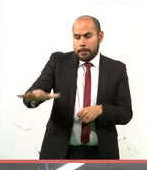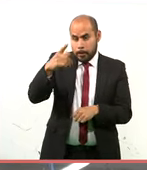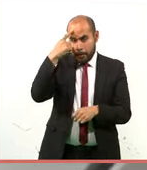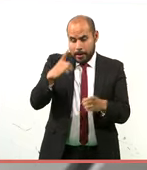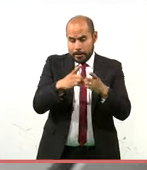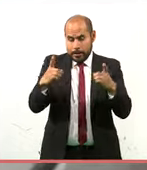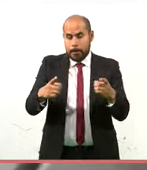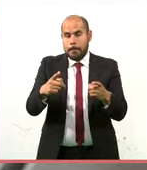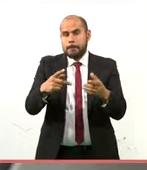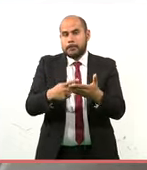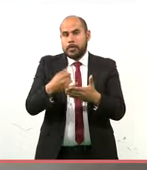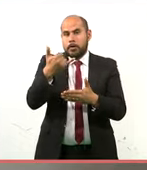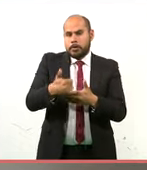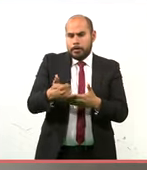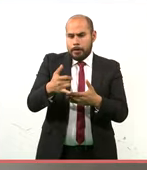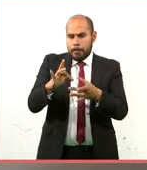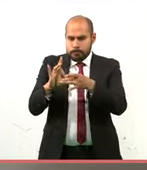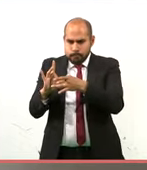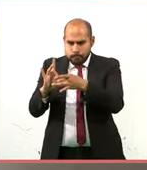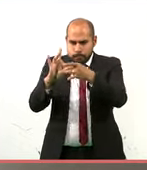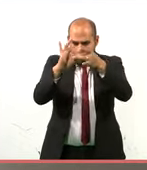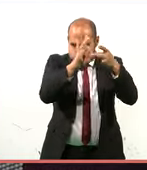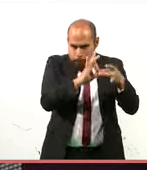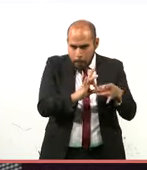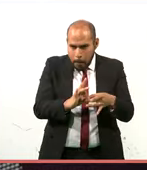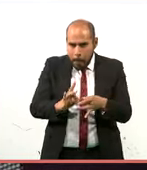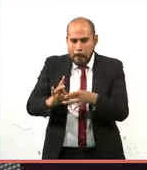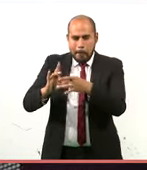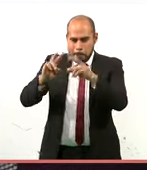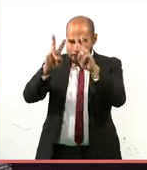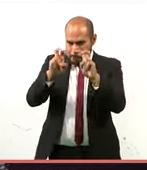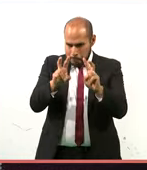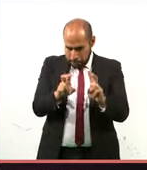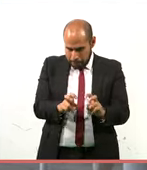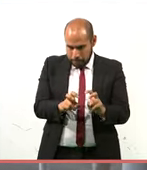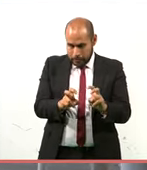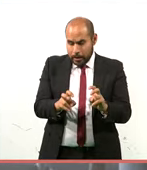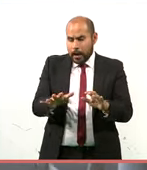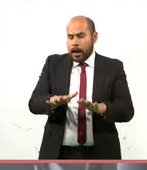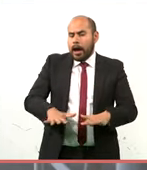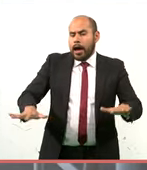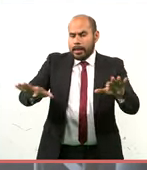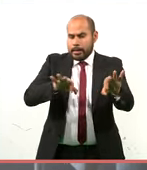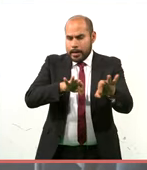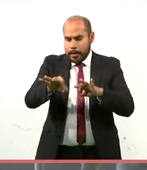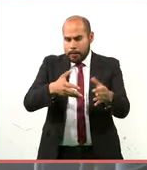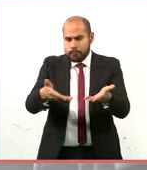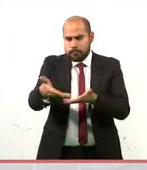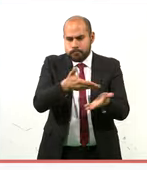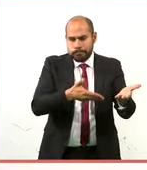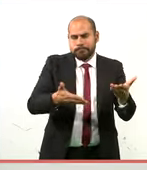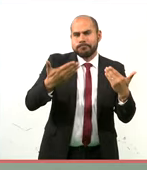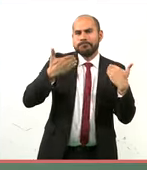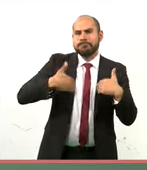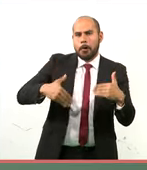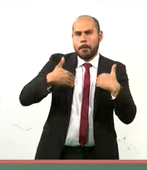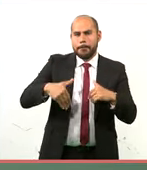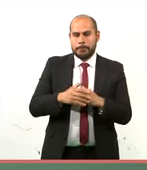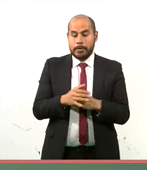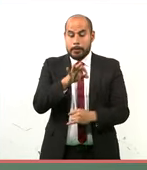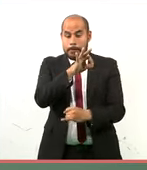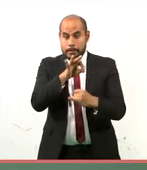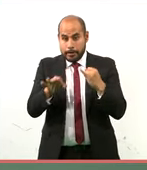de proyectos inter- y transdisciplinares, así como áreas de trabajo colaborativo y de convivencia.